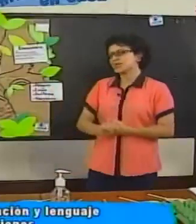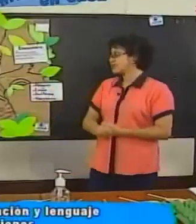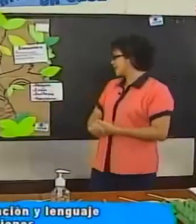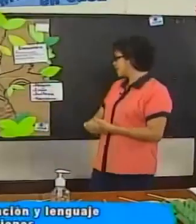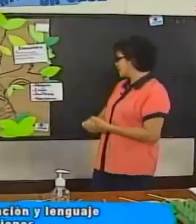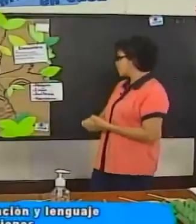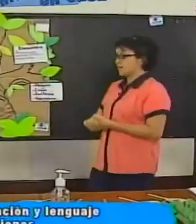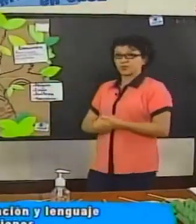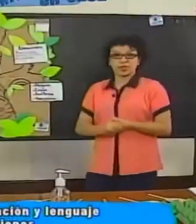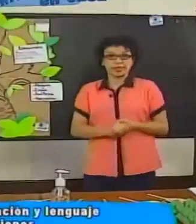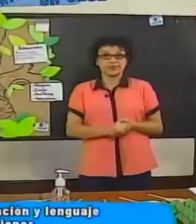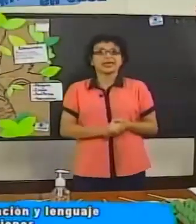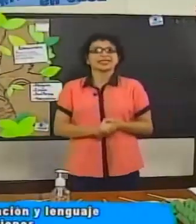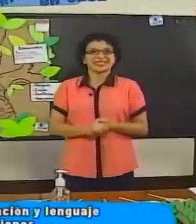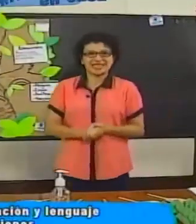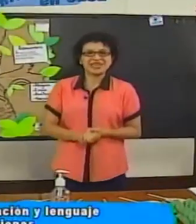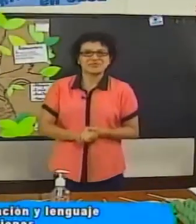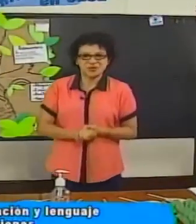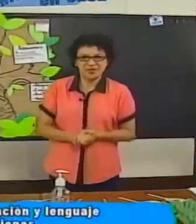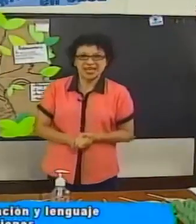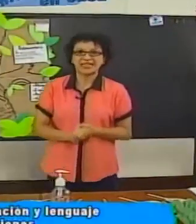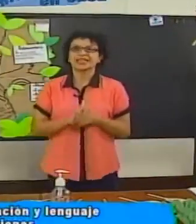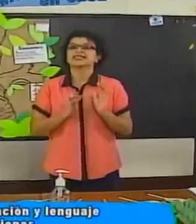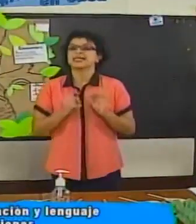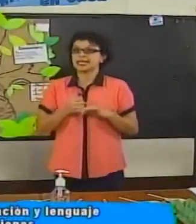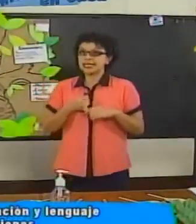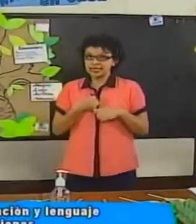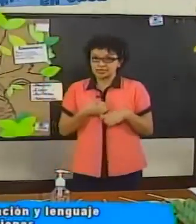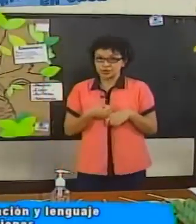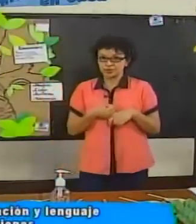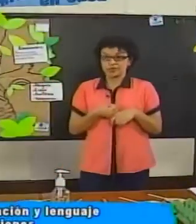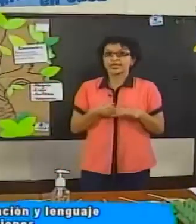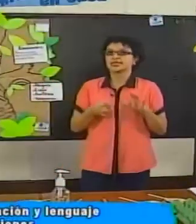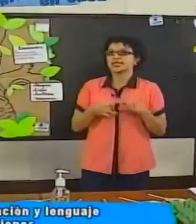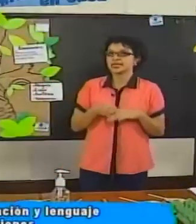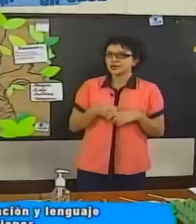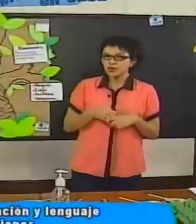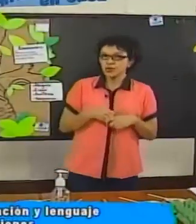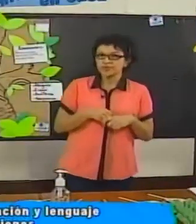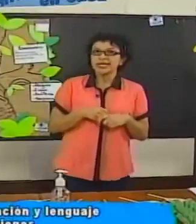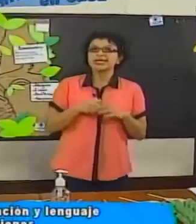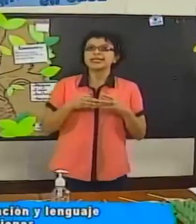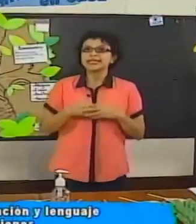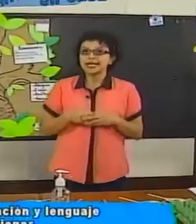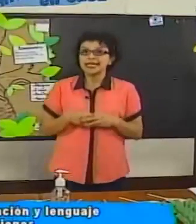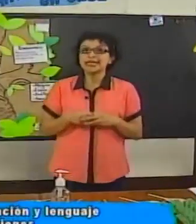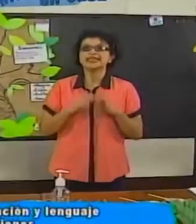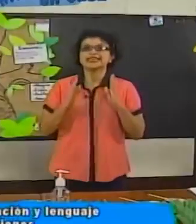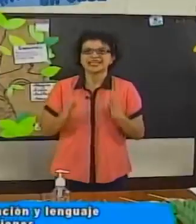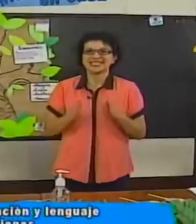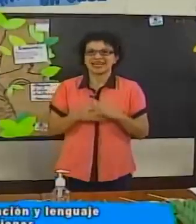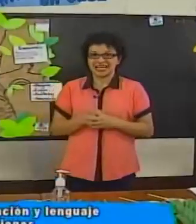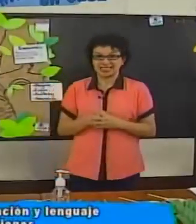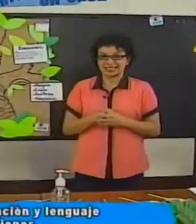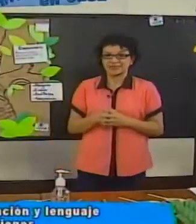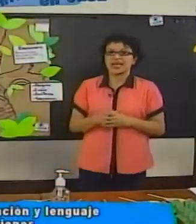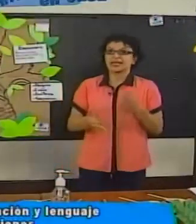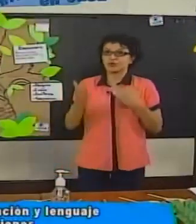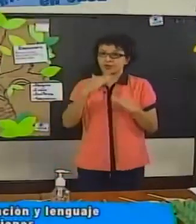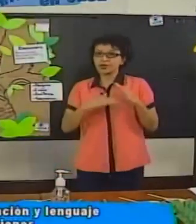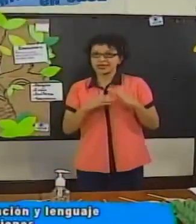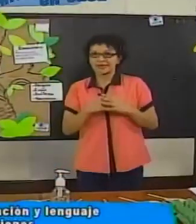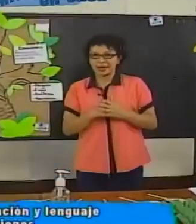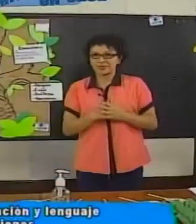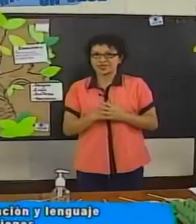¿Cuáles son esos elementos? Vamos a ver. Sí, muy bien. Tiene inicio, tiene nudo y tiene desenlace.